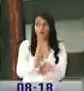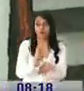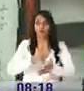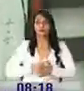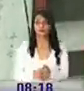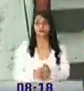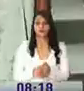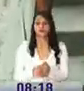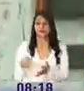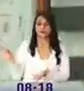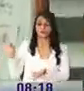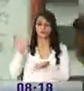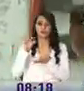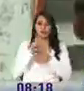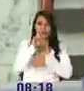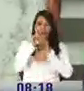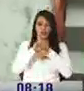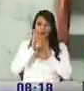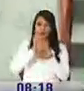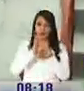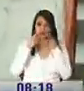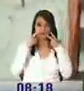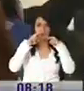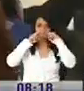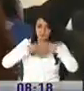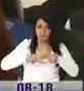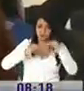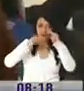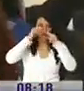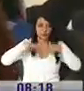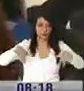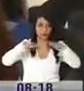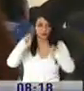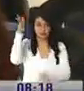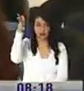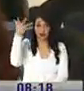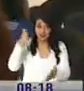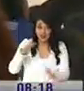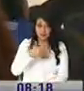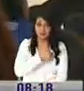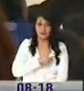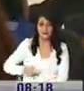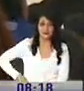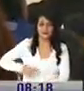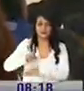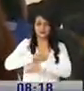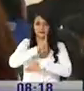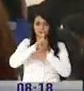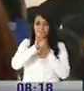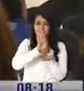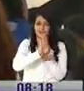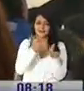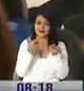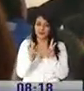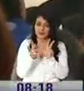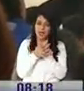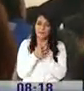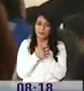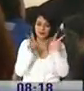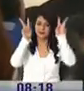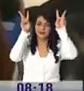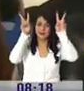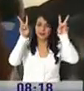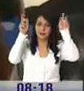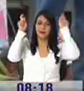Richard Espinoza revisaron El Avance de la obra ya en los discursos el presidente del directorio de l aprovechó también para hablar de campaña